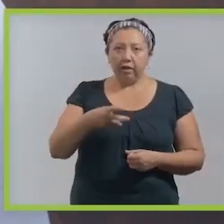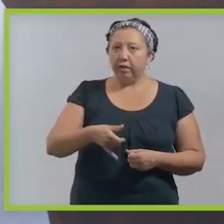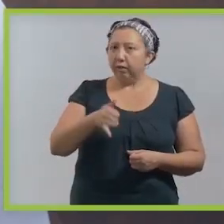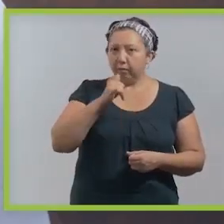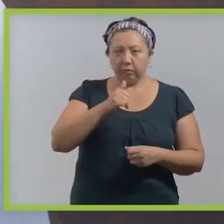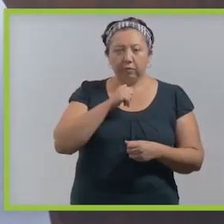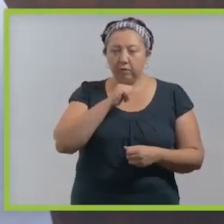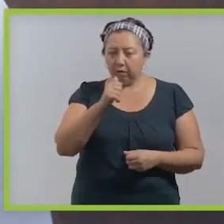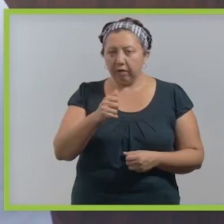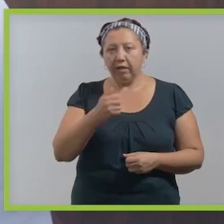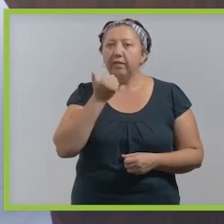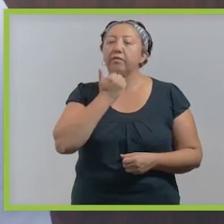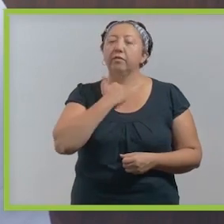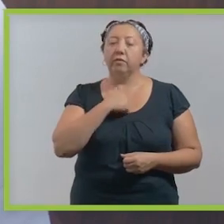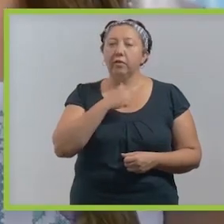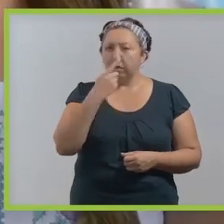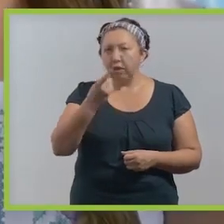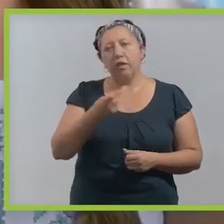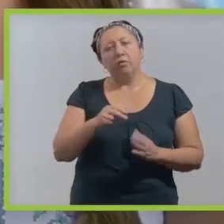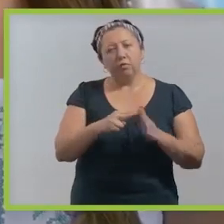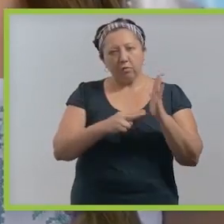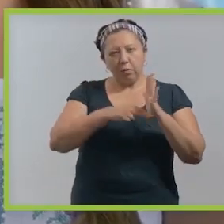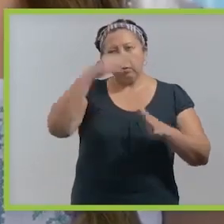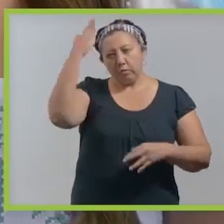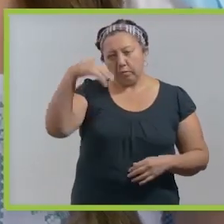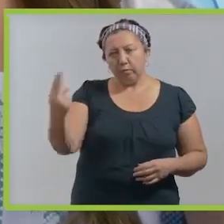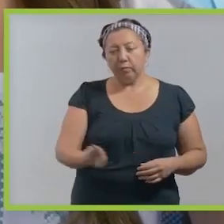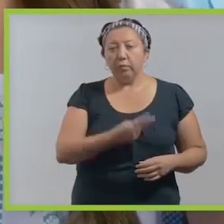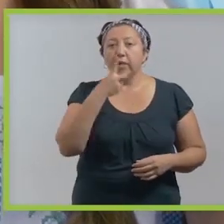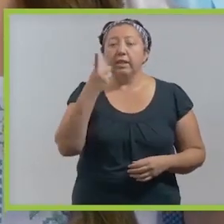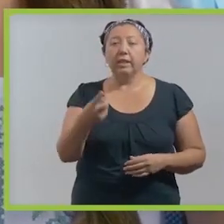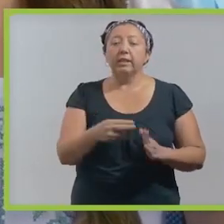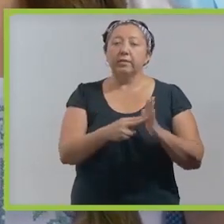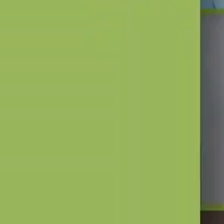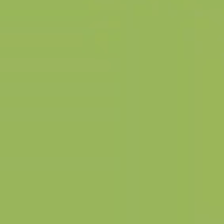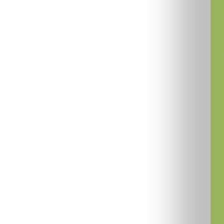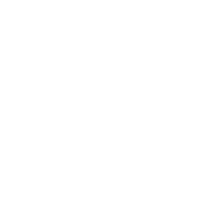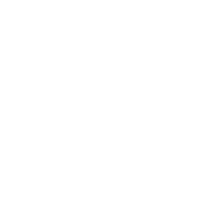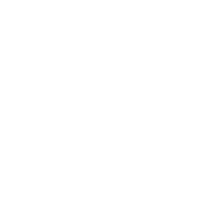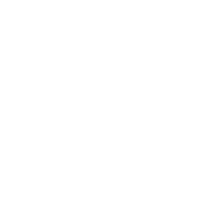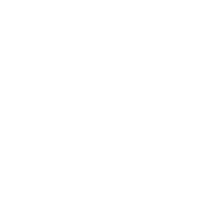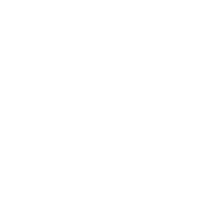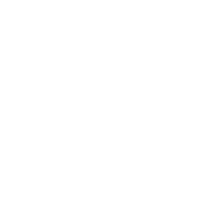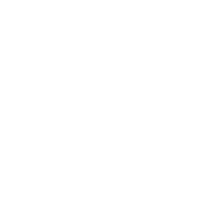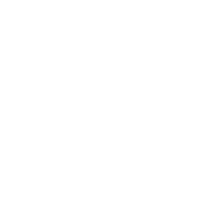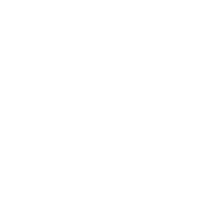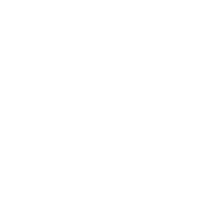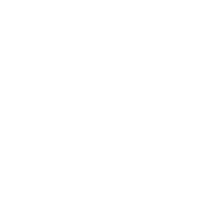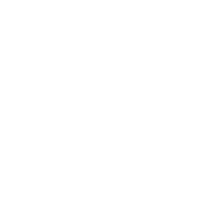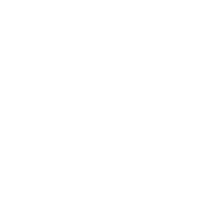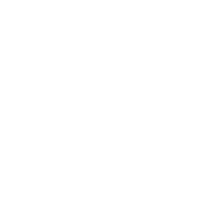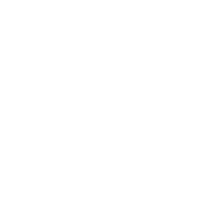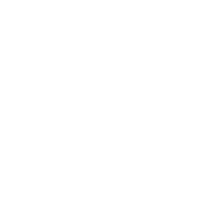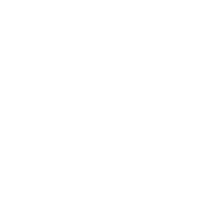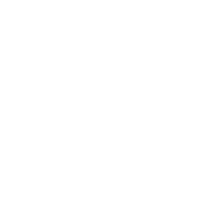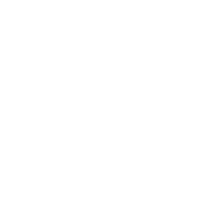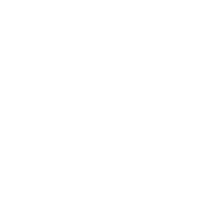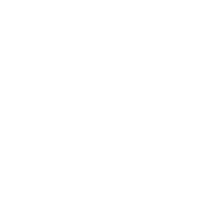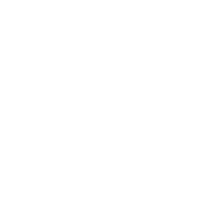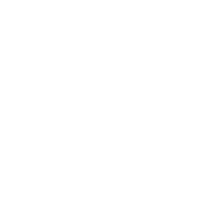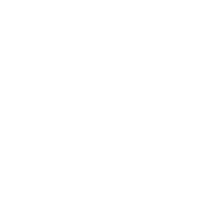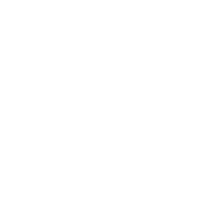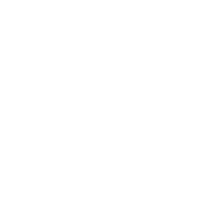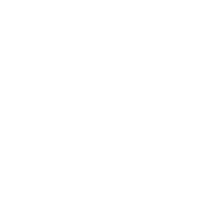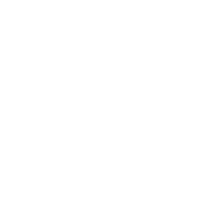demás medidas que ustedes ya conocen. Lo que hemos visto a raíz de estas medidas, hay que recordar que esta pandemia tiene ciclos de 14